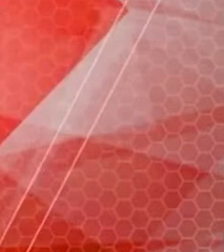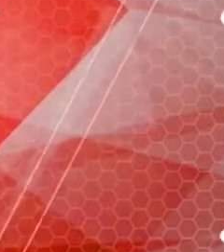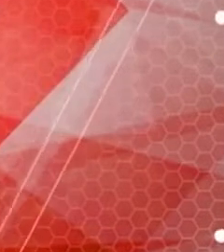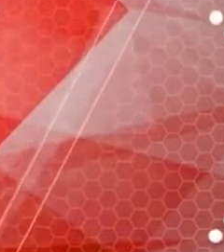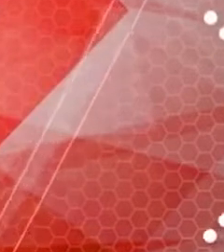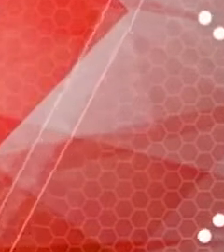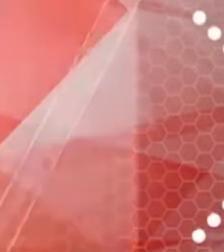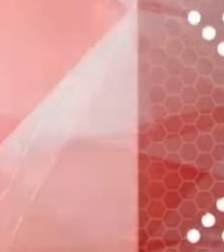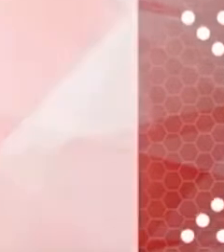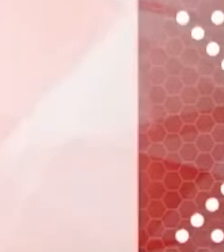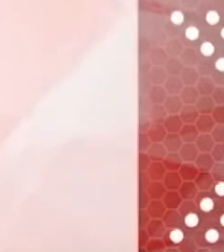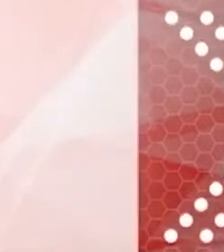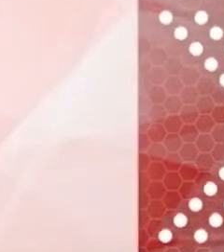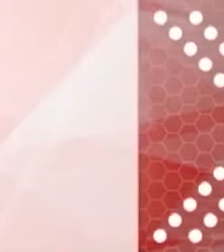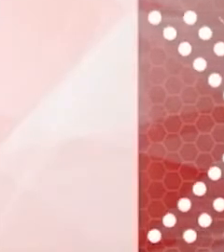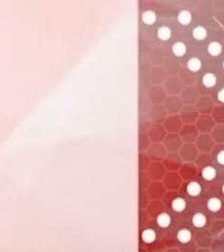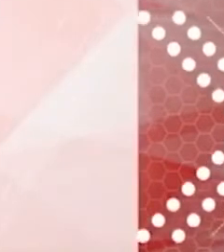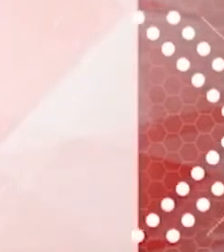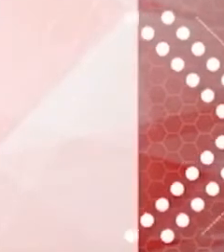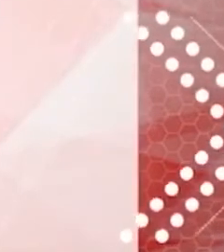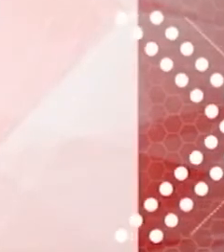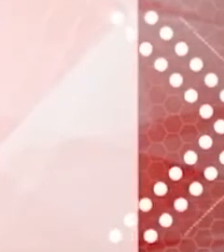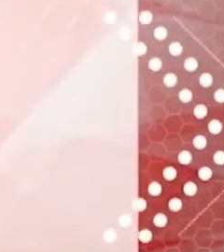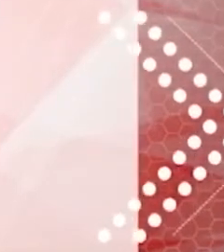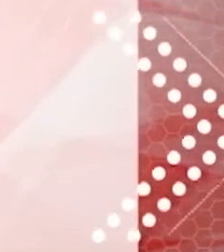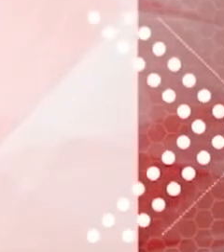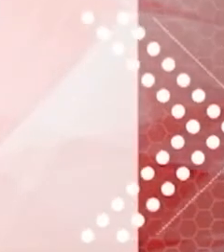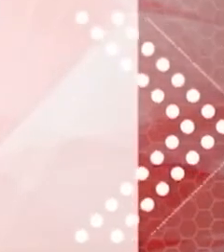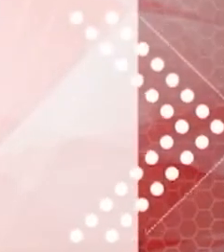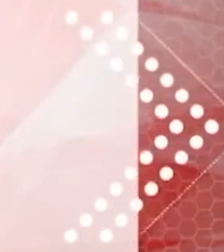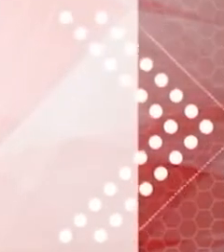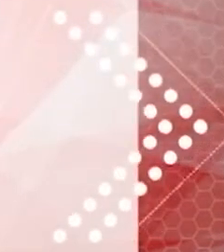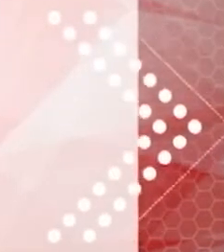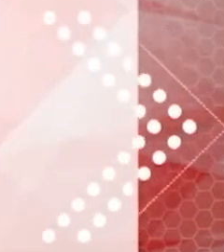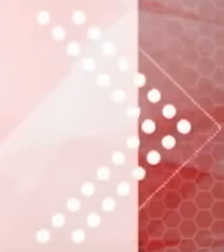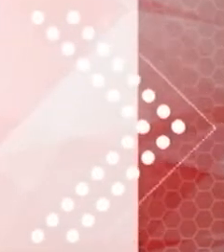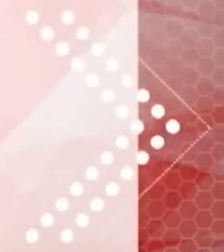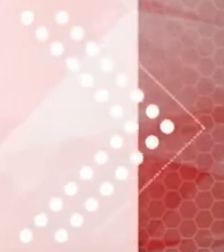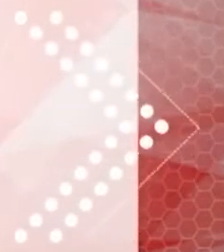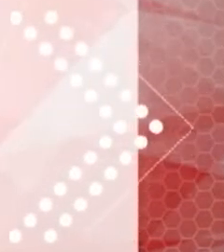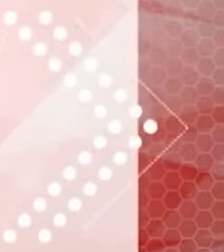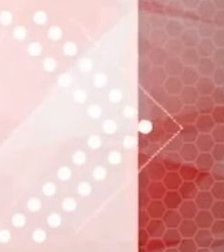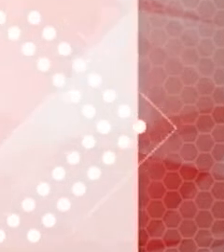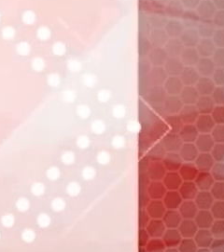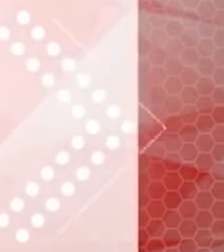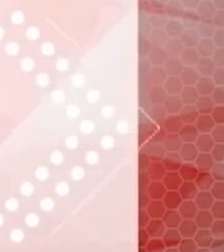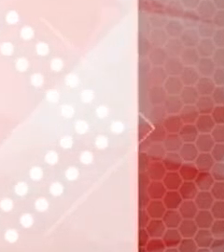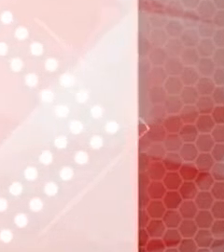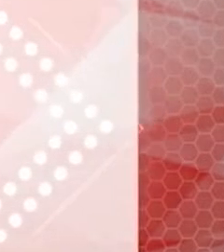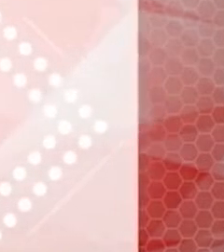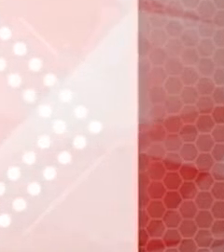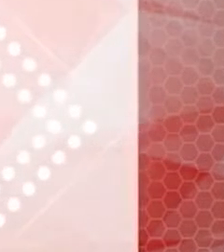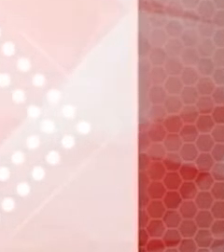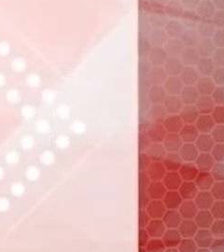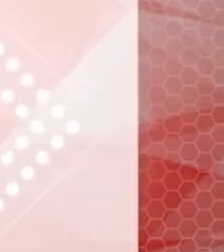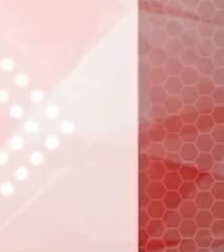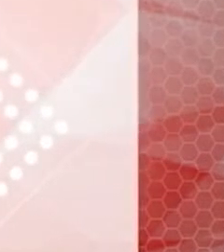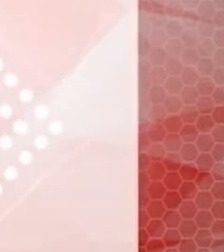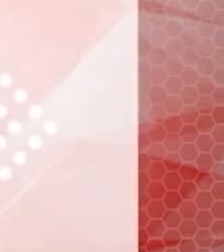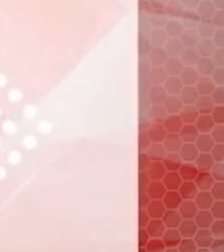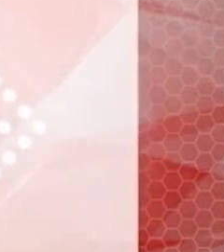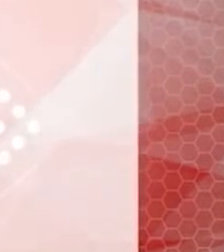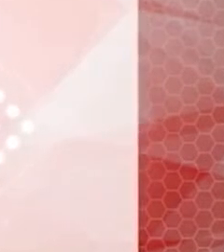La Junta de Protección Social informa que en atención a la directriz girada por el Ministerio de Salud en torno a la situación generada por el